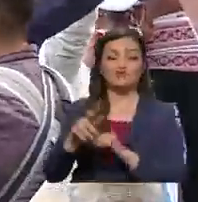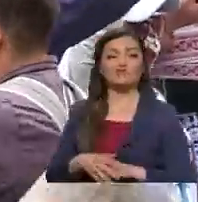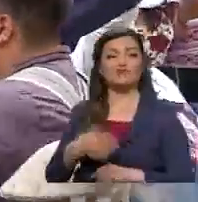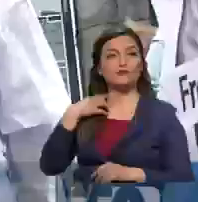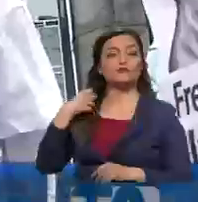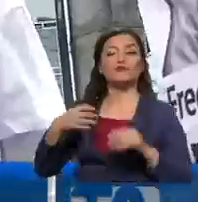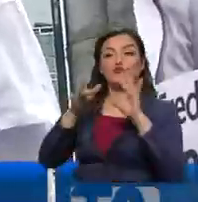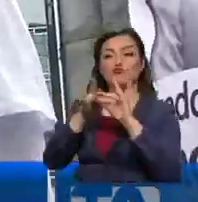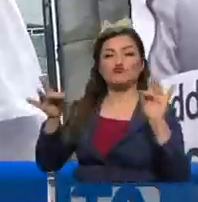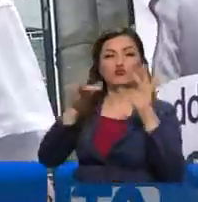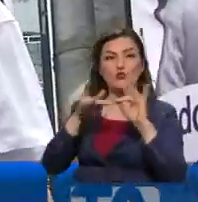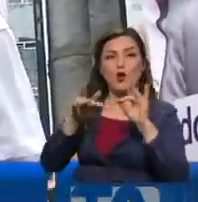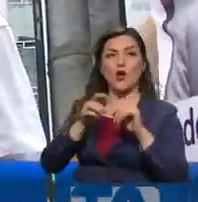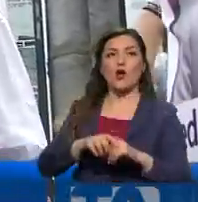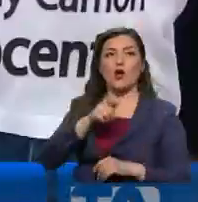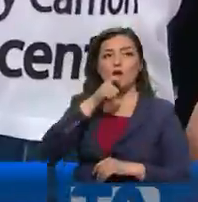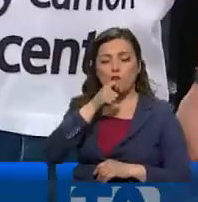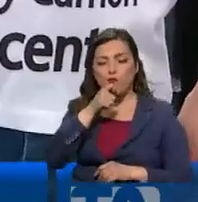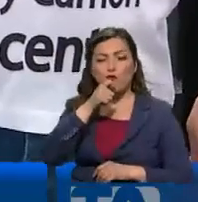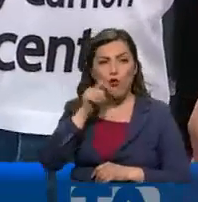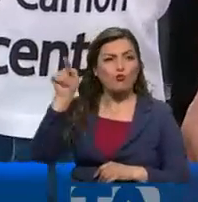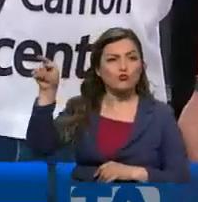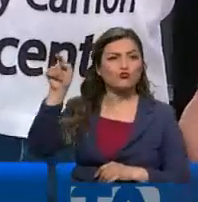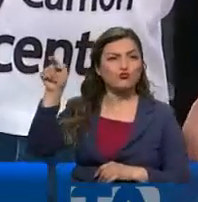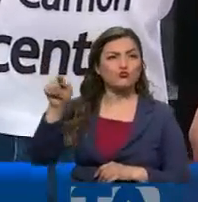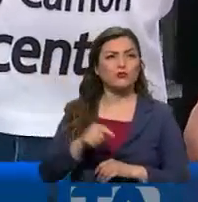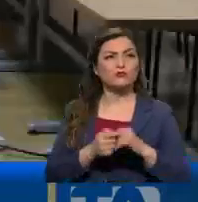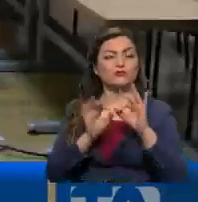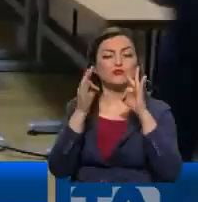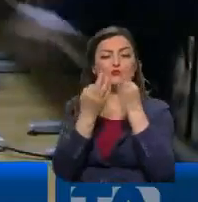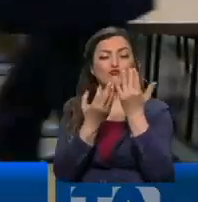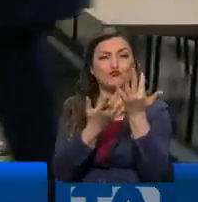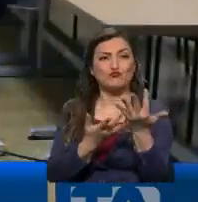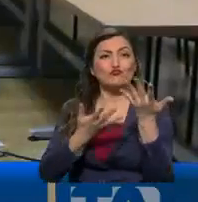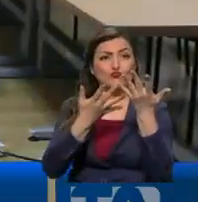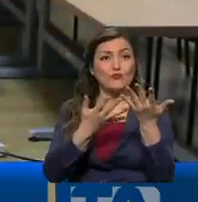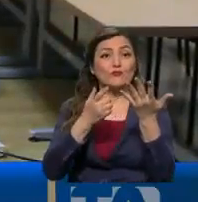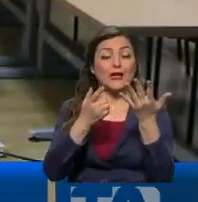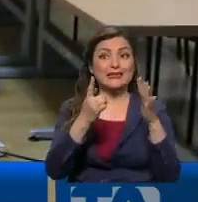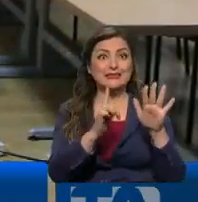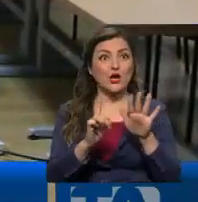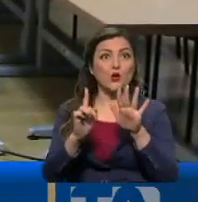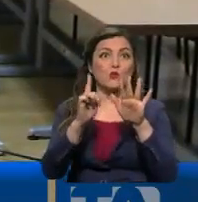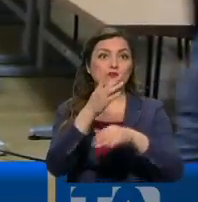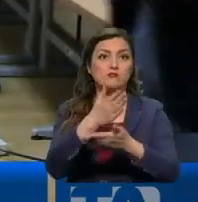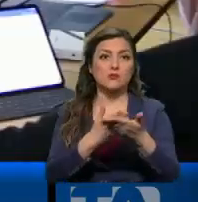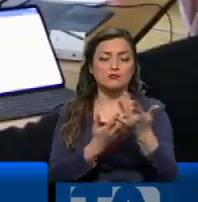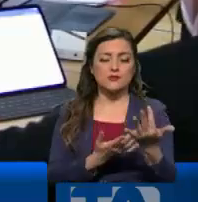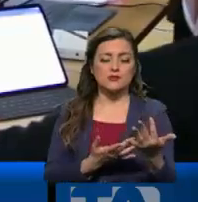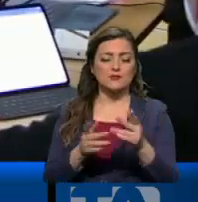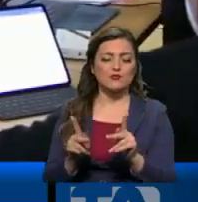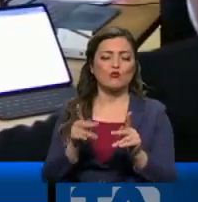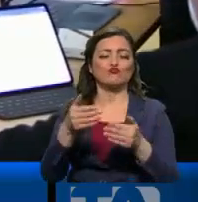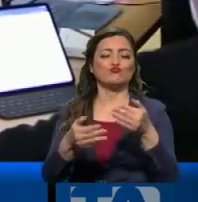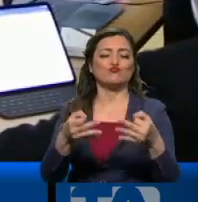Con pancartas y vuvuzelas esperaron los familiares del defensor del pueblo, Freddy Carrión, durante las 6 horas y media que duró la audiencia preparatoria